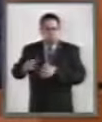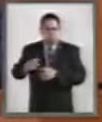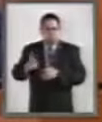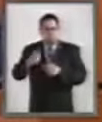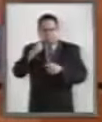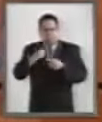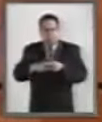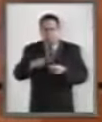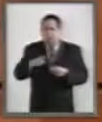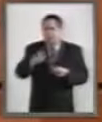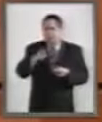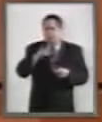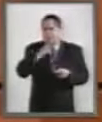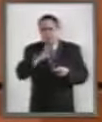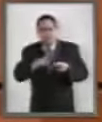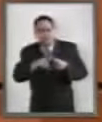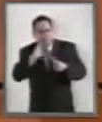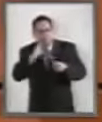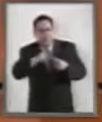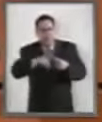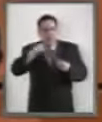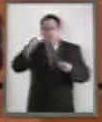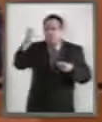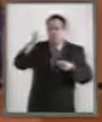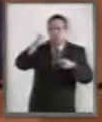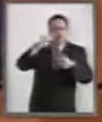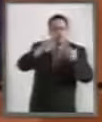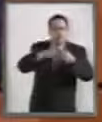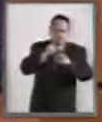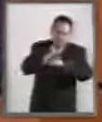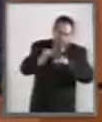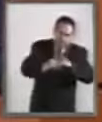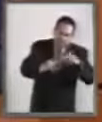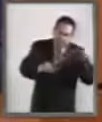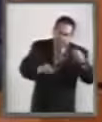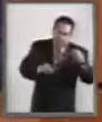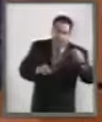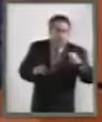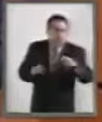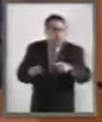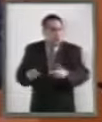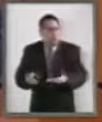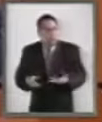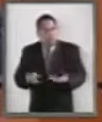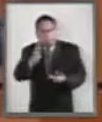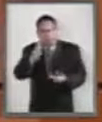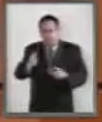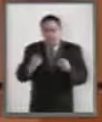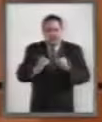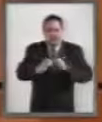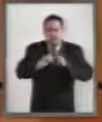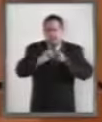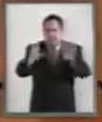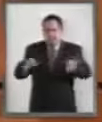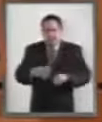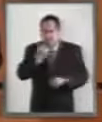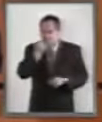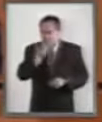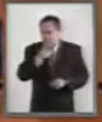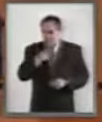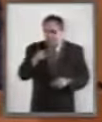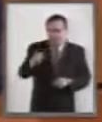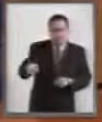como Oxfam y el del Observatorio de Salarios de la Universidad Iberoamericana es muestra inequívoca.